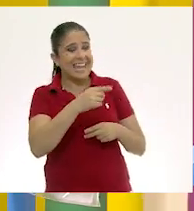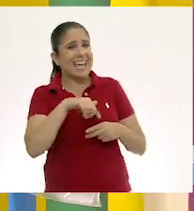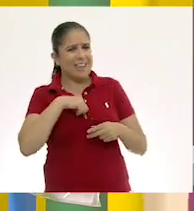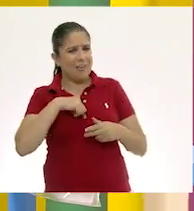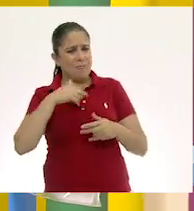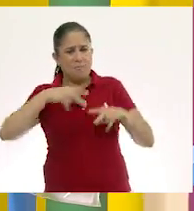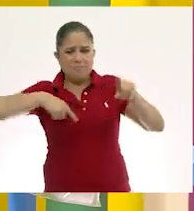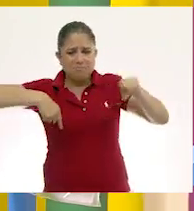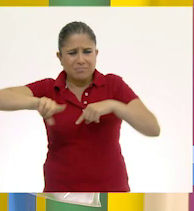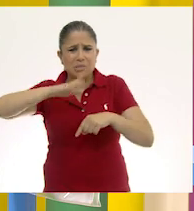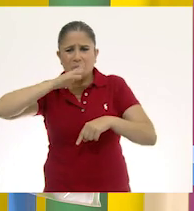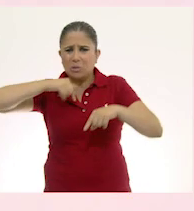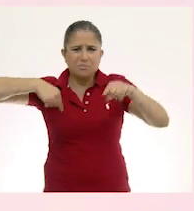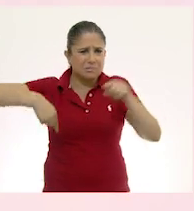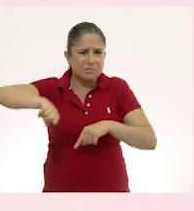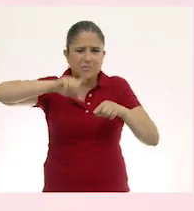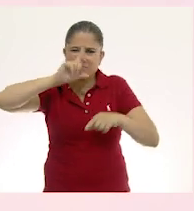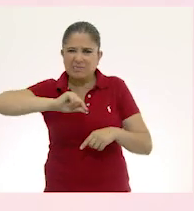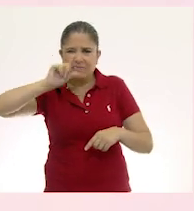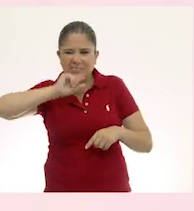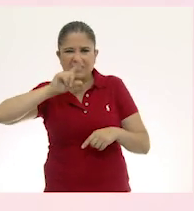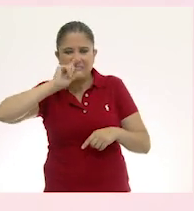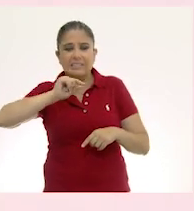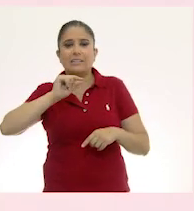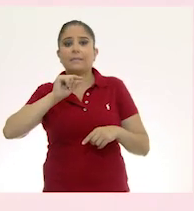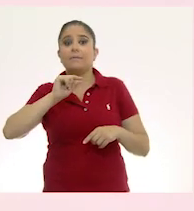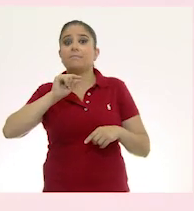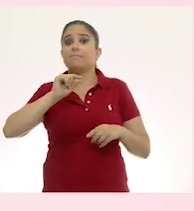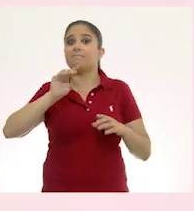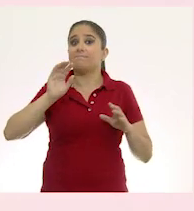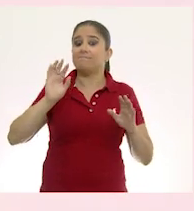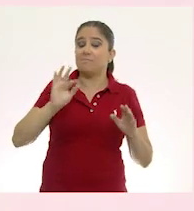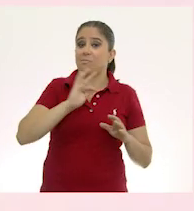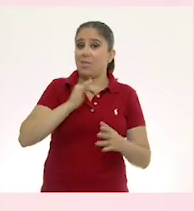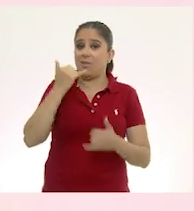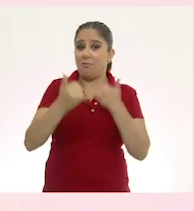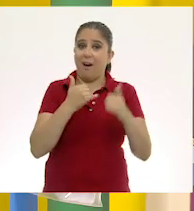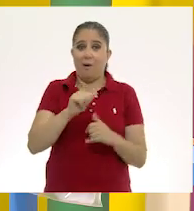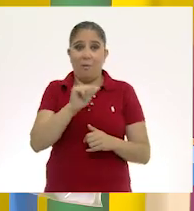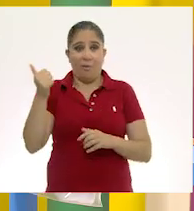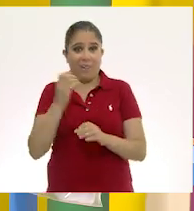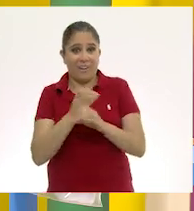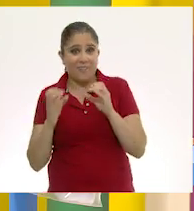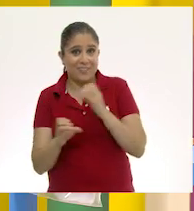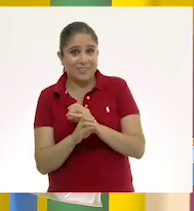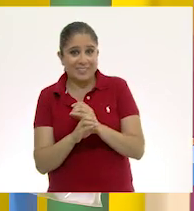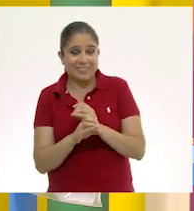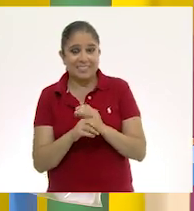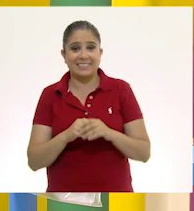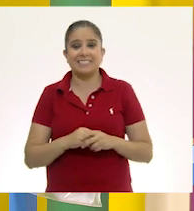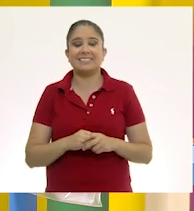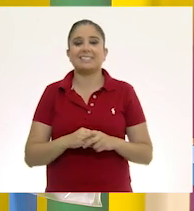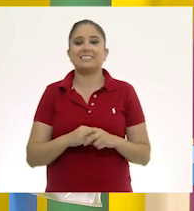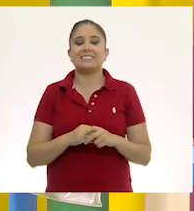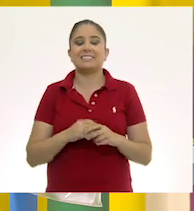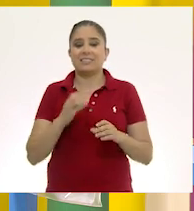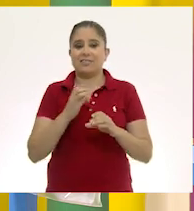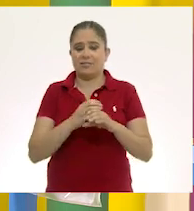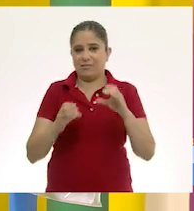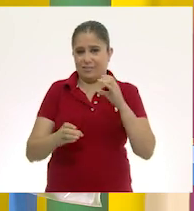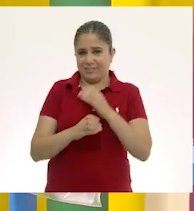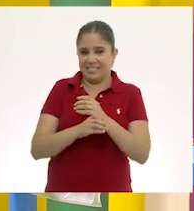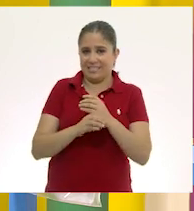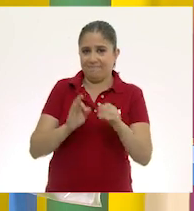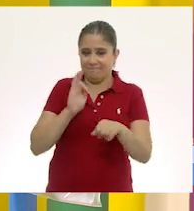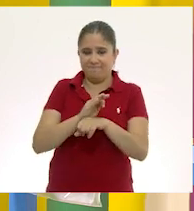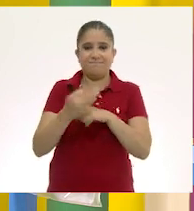puede patear la pelota, pero que pueden jugar a otra cosa? ¿En las cosas que ayudaron o las